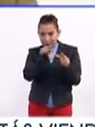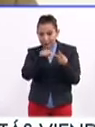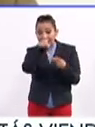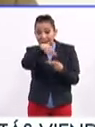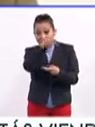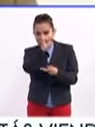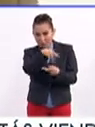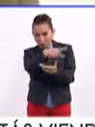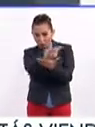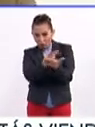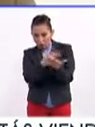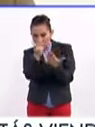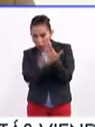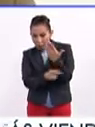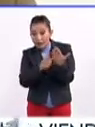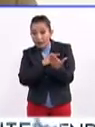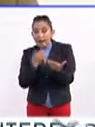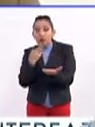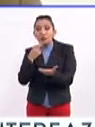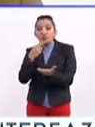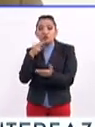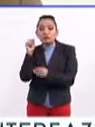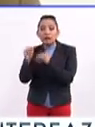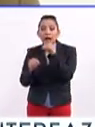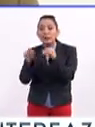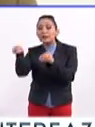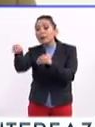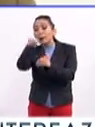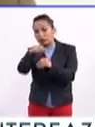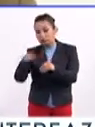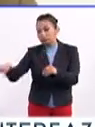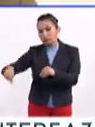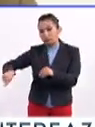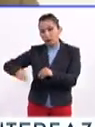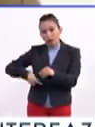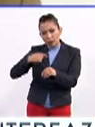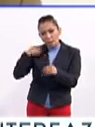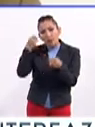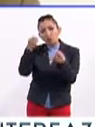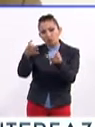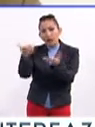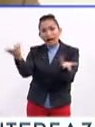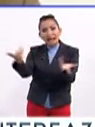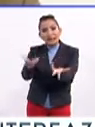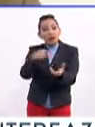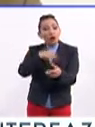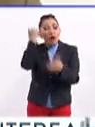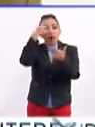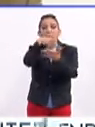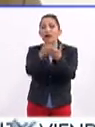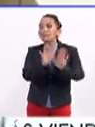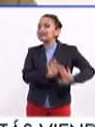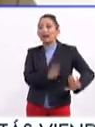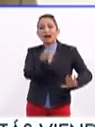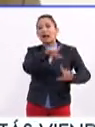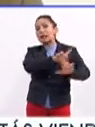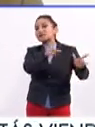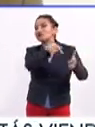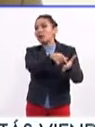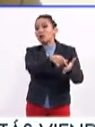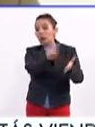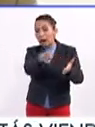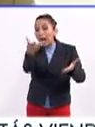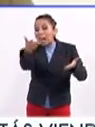esos planes deben implementarse, debe existir la voluntad política para que se implementen. No es solo crear el plan y decir ya hicimos el